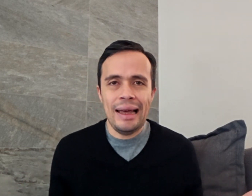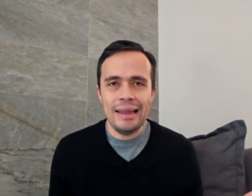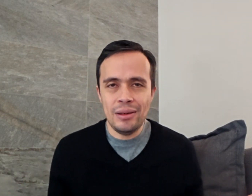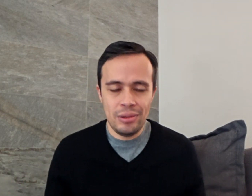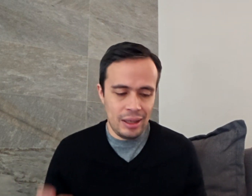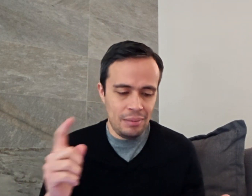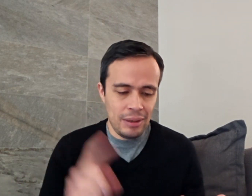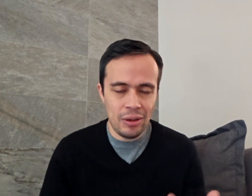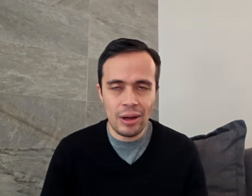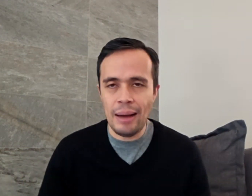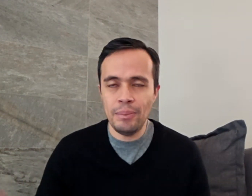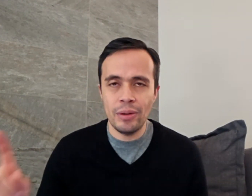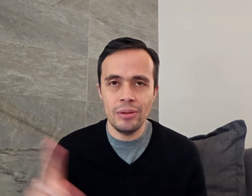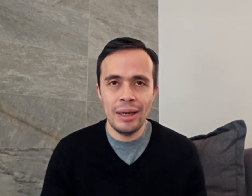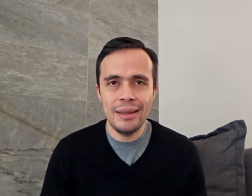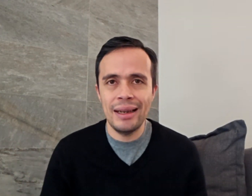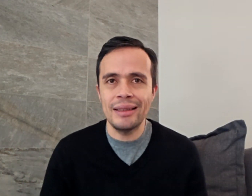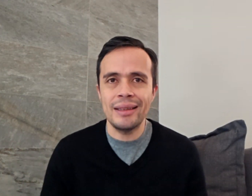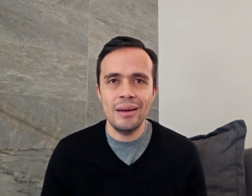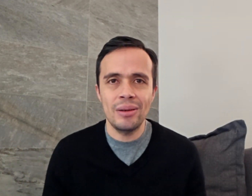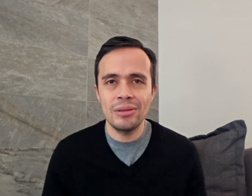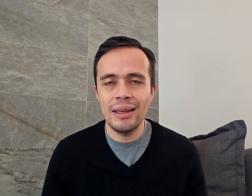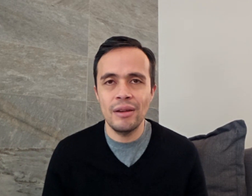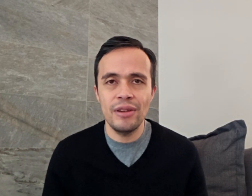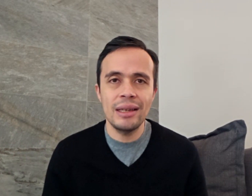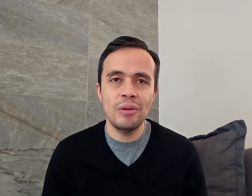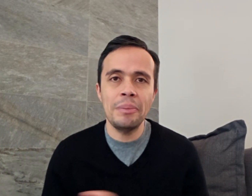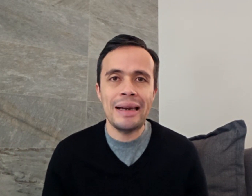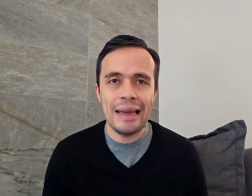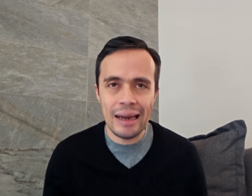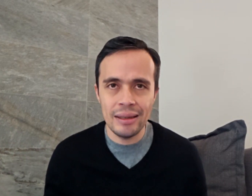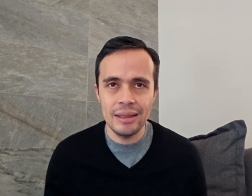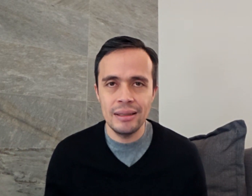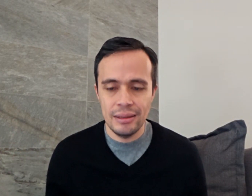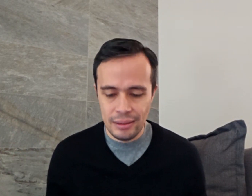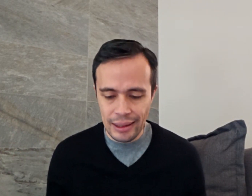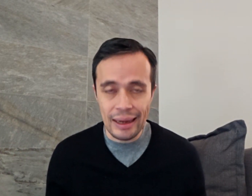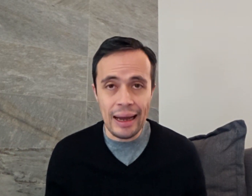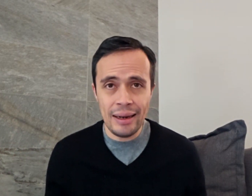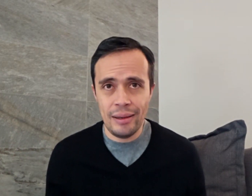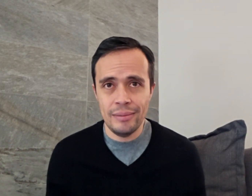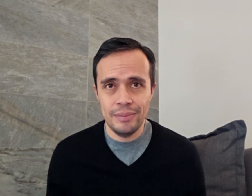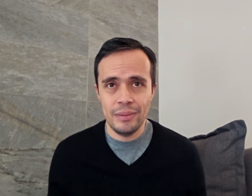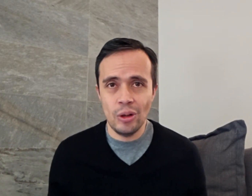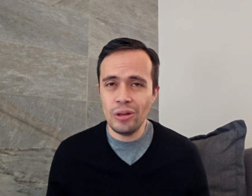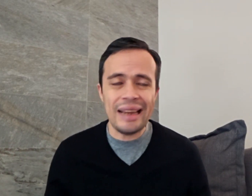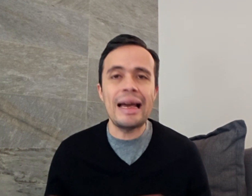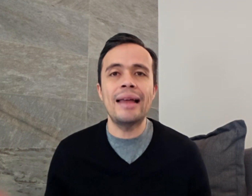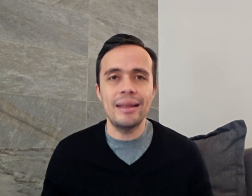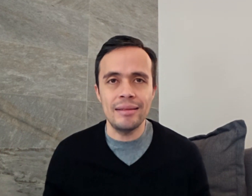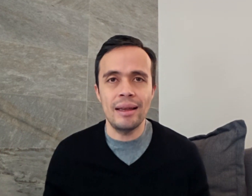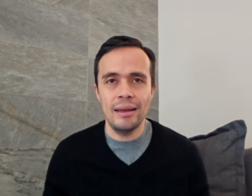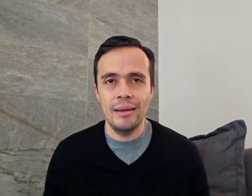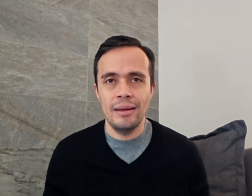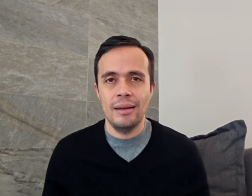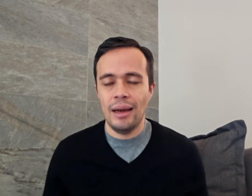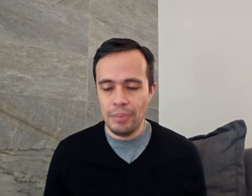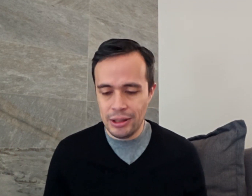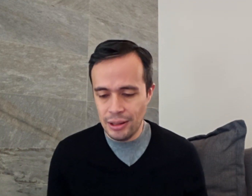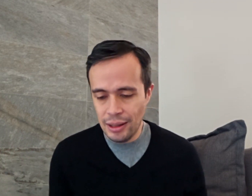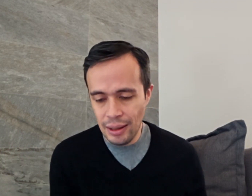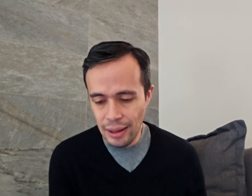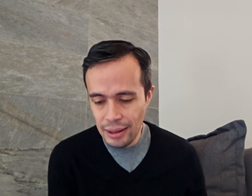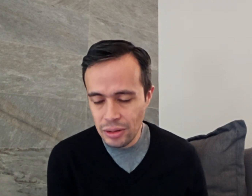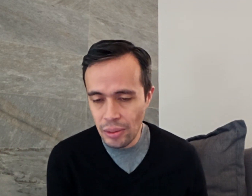trae nada, no trae medio campo, no trae delantero, no trae defensa, no hay manera de que gane. No trae nada, dice